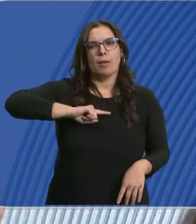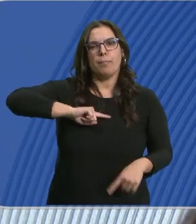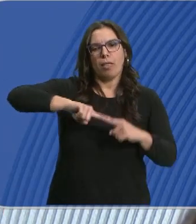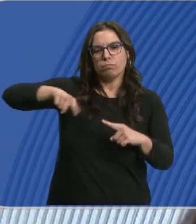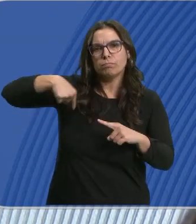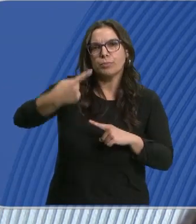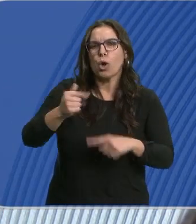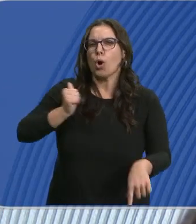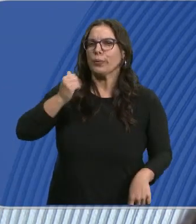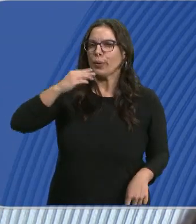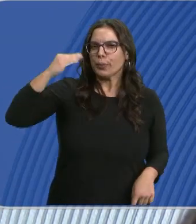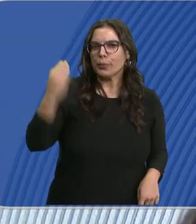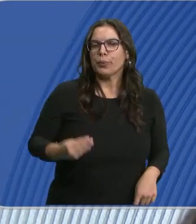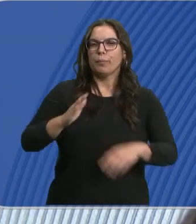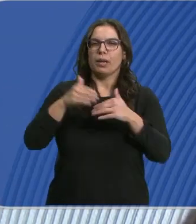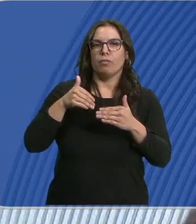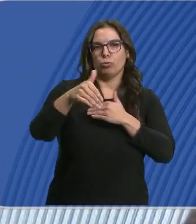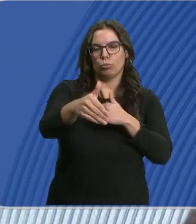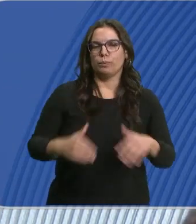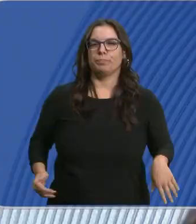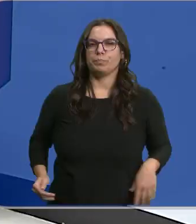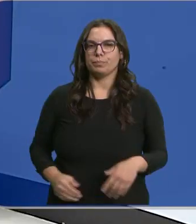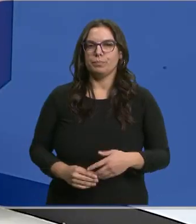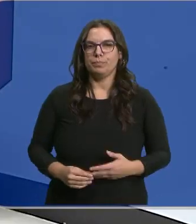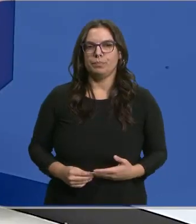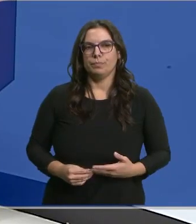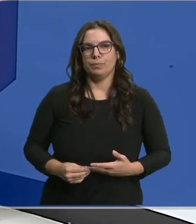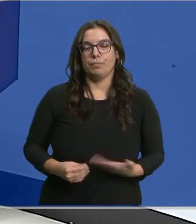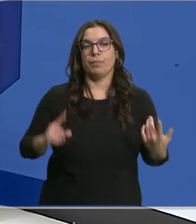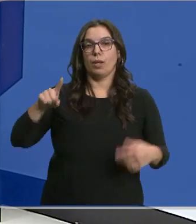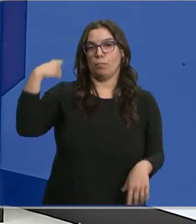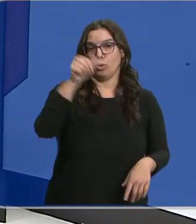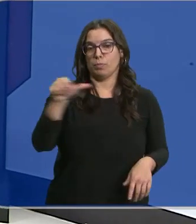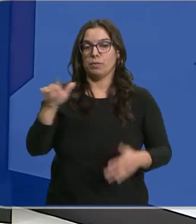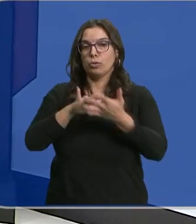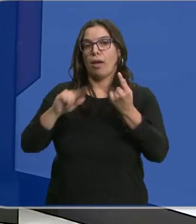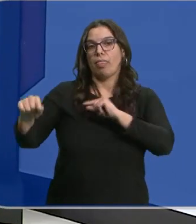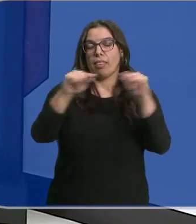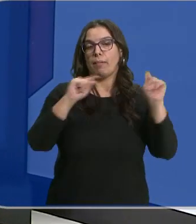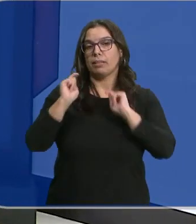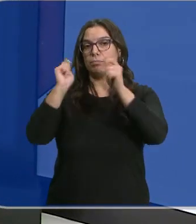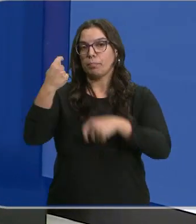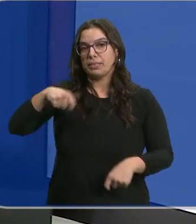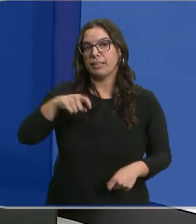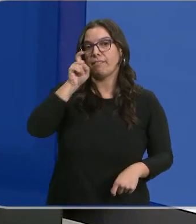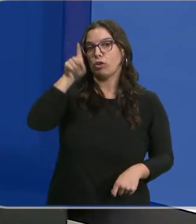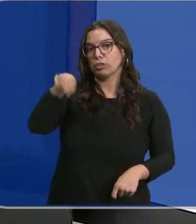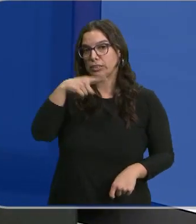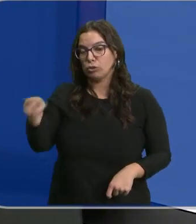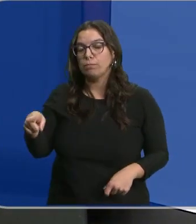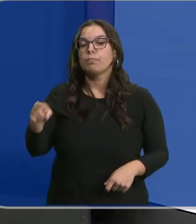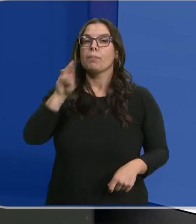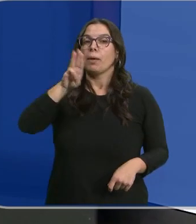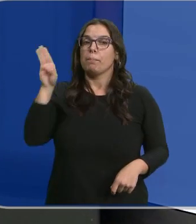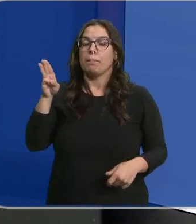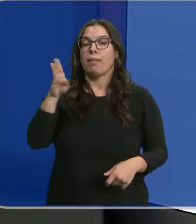una gran oportunidad de futuro. La semana que viene se celebra el debate de investidura de Alberto Núñez Feijóo y el PP no